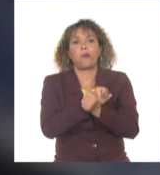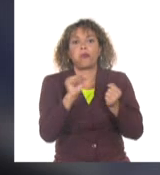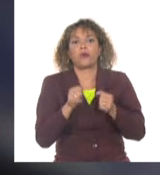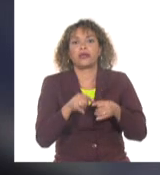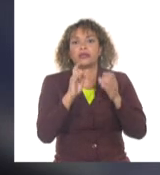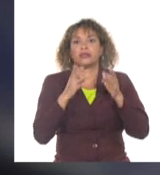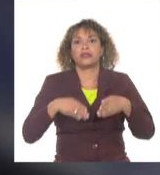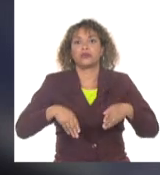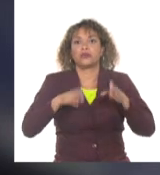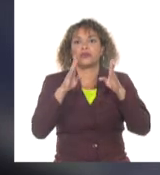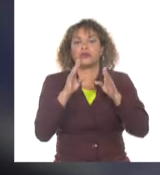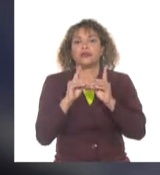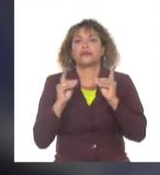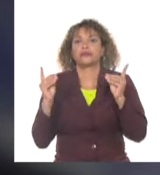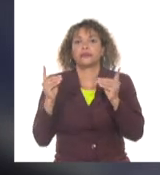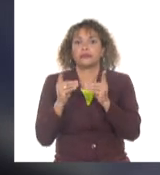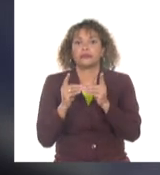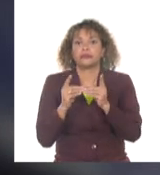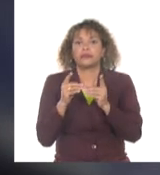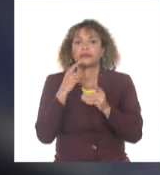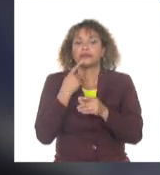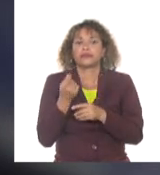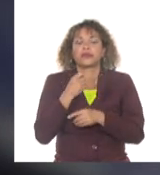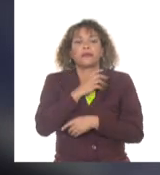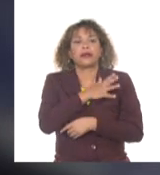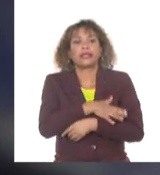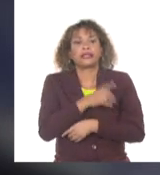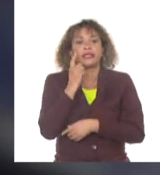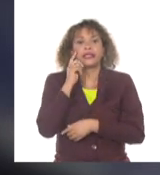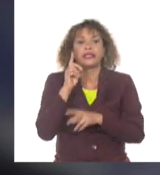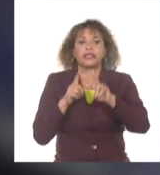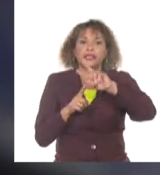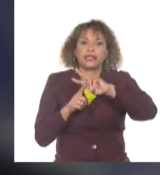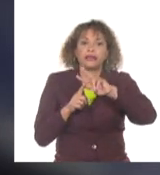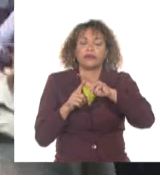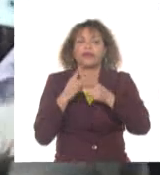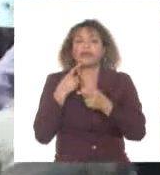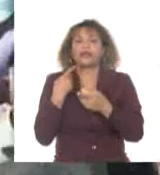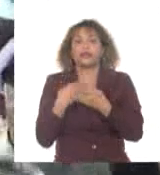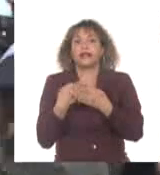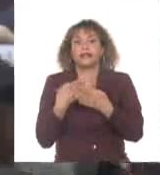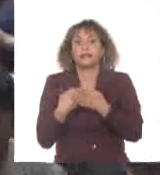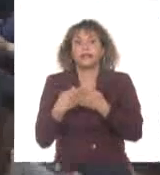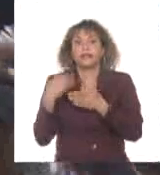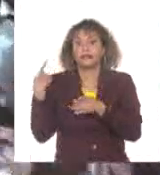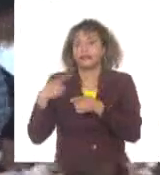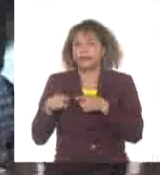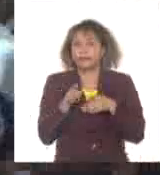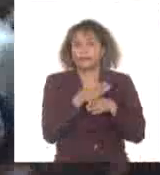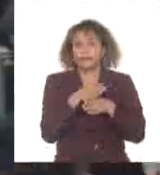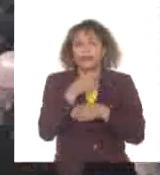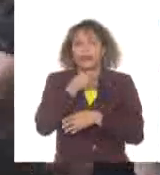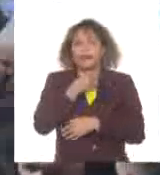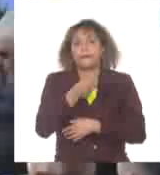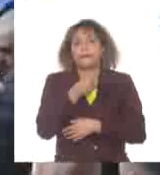incluidas las oficinas de al yasira Palestina TV la agencia de noticias maan así como de los periódicos al cutz y